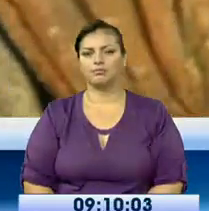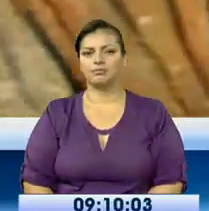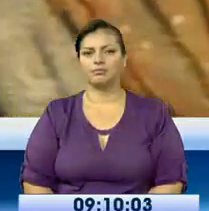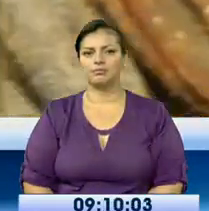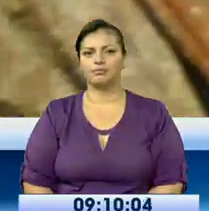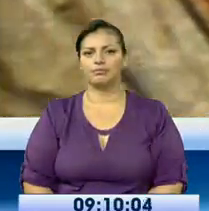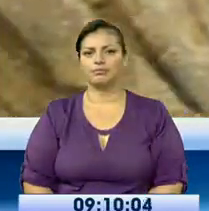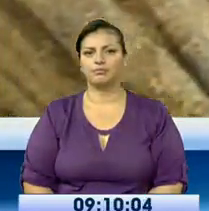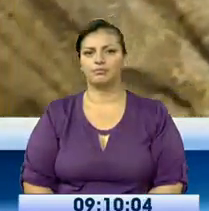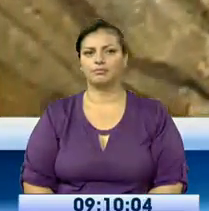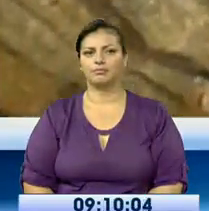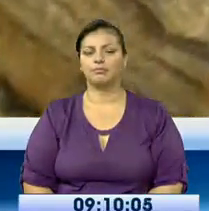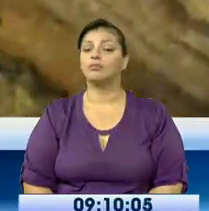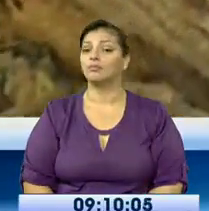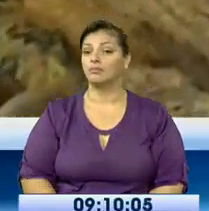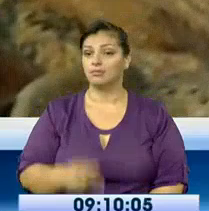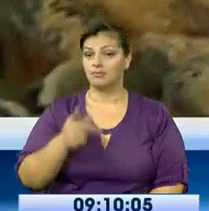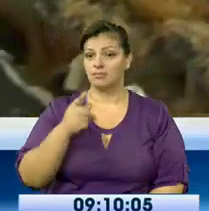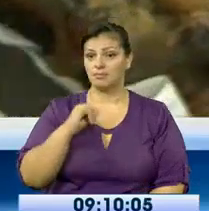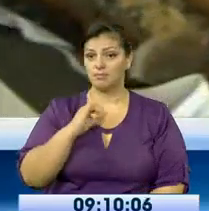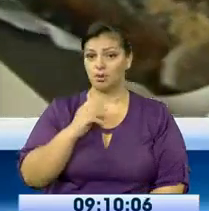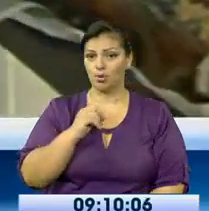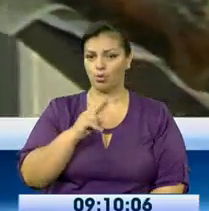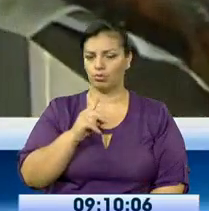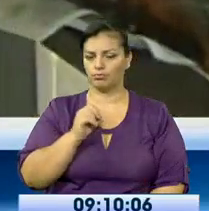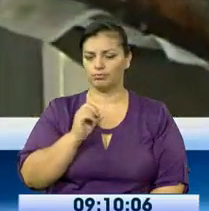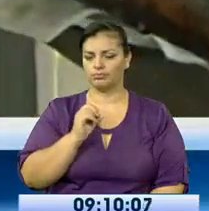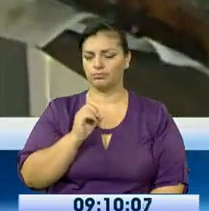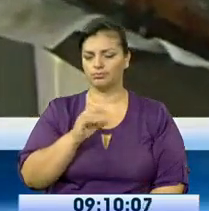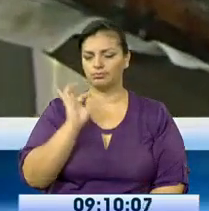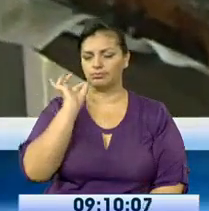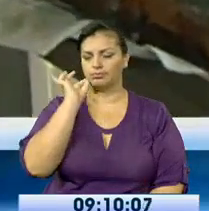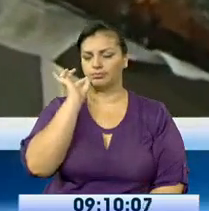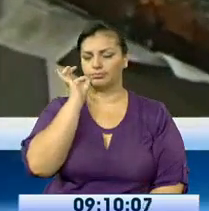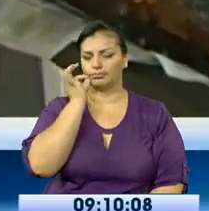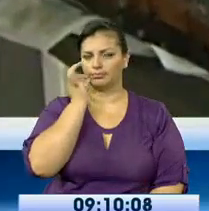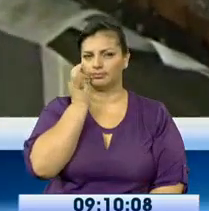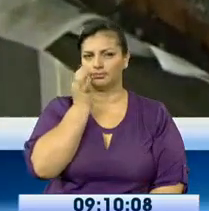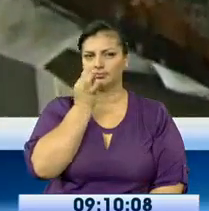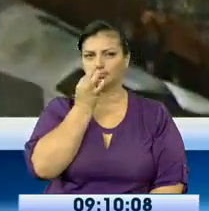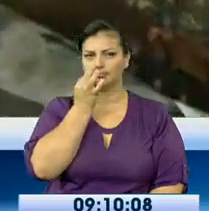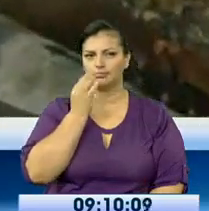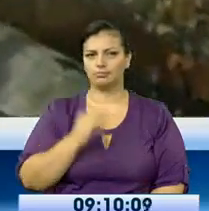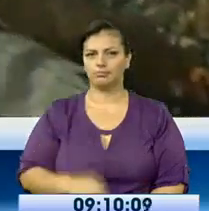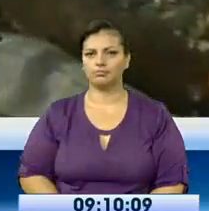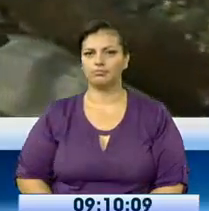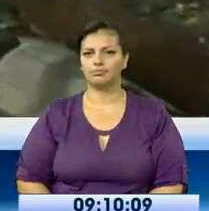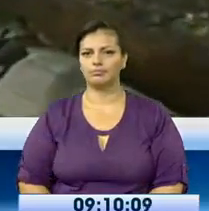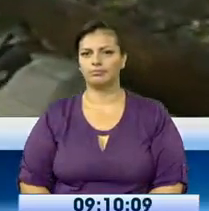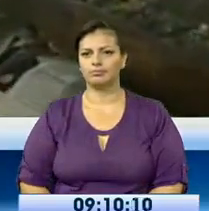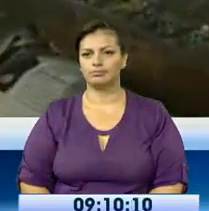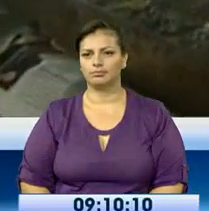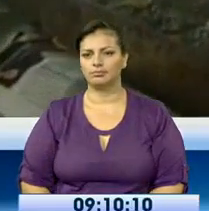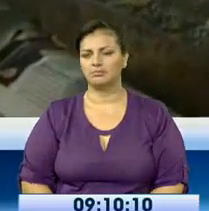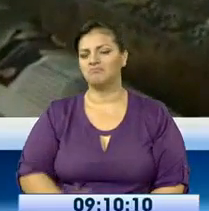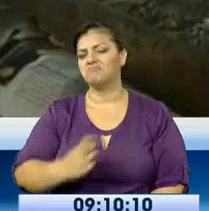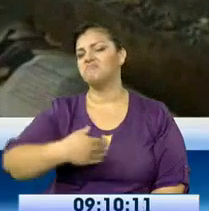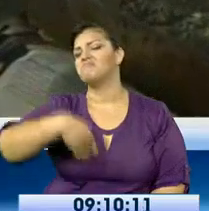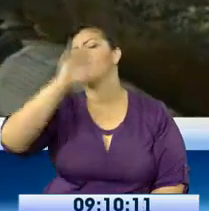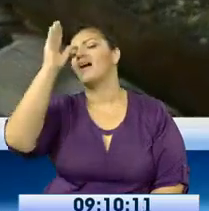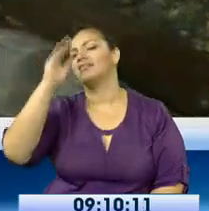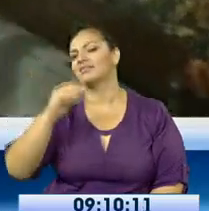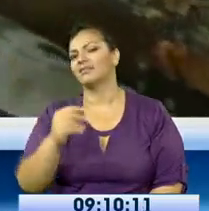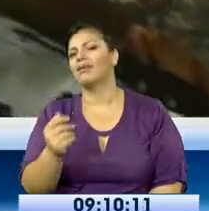rico totalmente es muy carnoso el bacalao es el que le da el sabor real creo yo de la ex pero es el bacalao es que tiene el